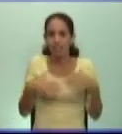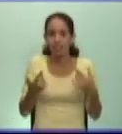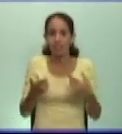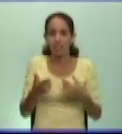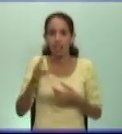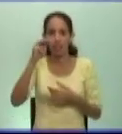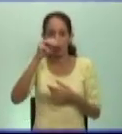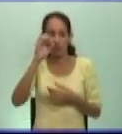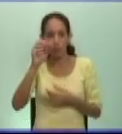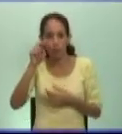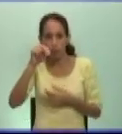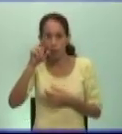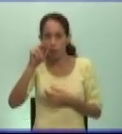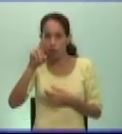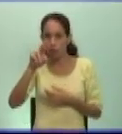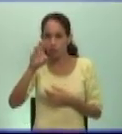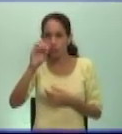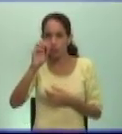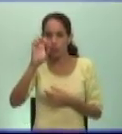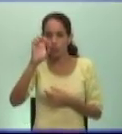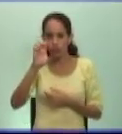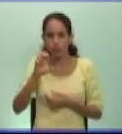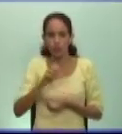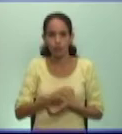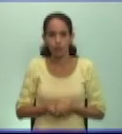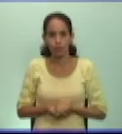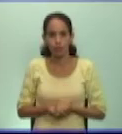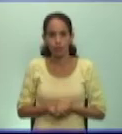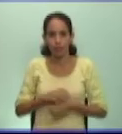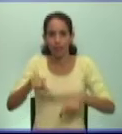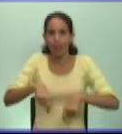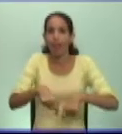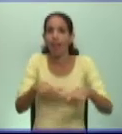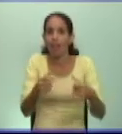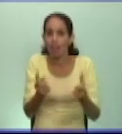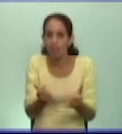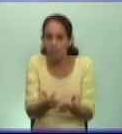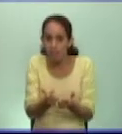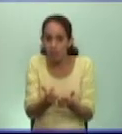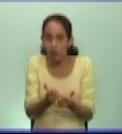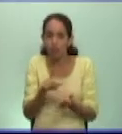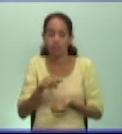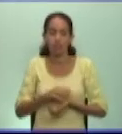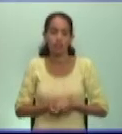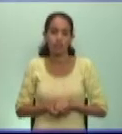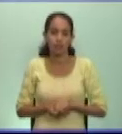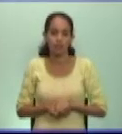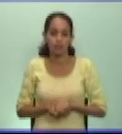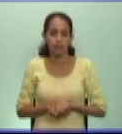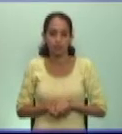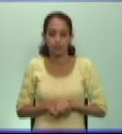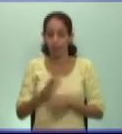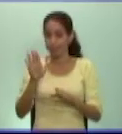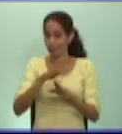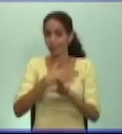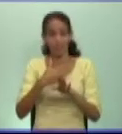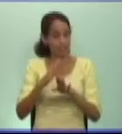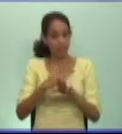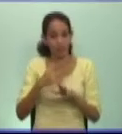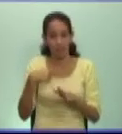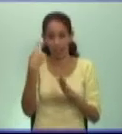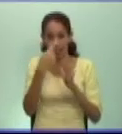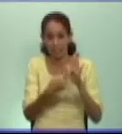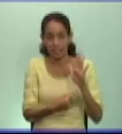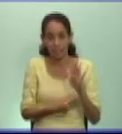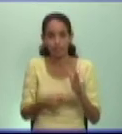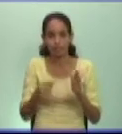importante, la primera conferencia panamericana del Congreso de Washington del 89 al 90. En este siglo